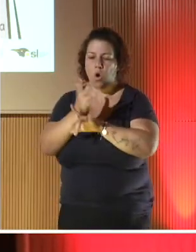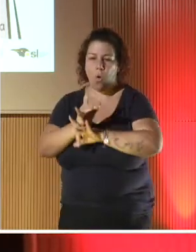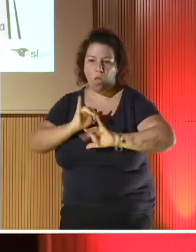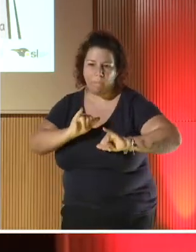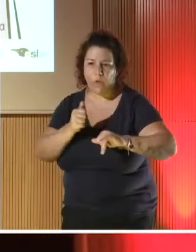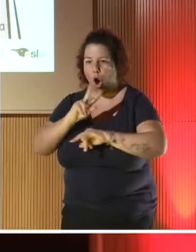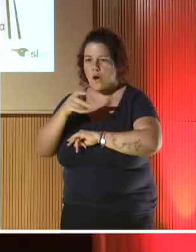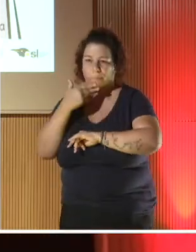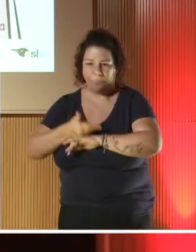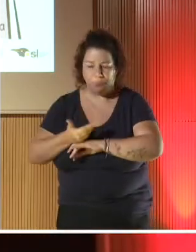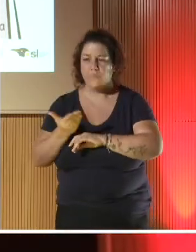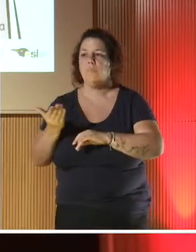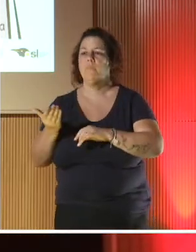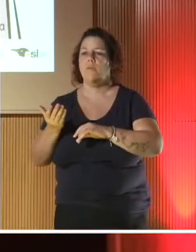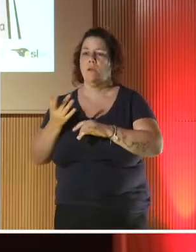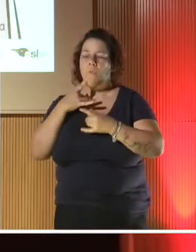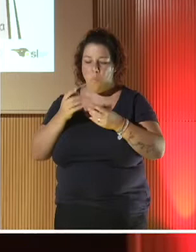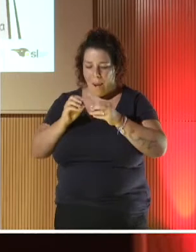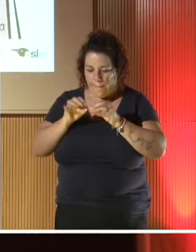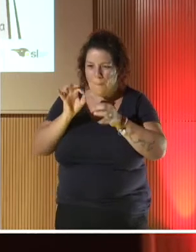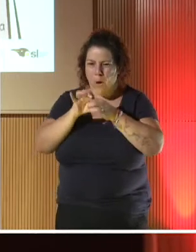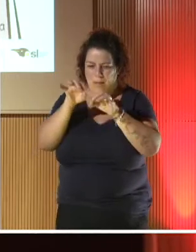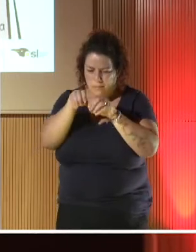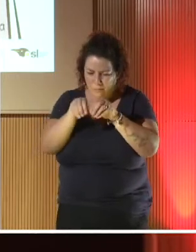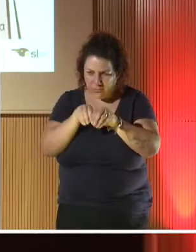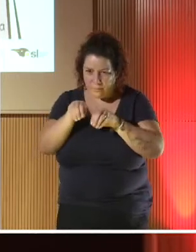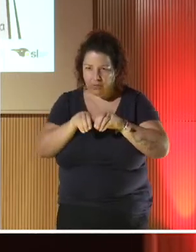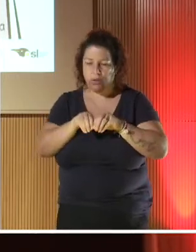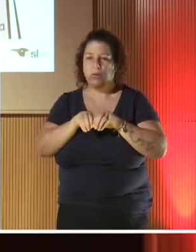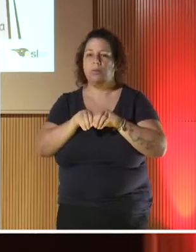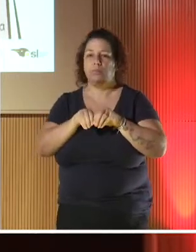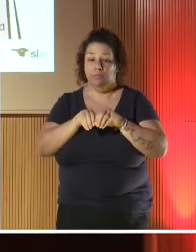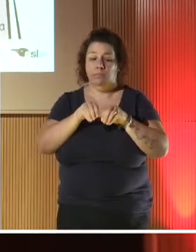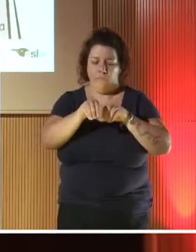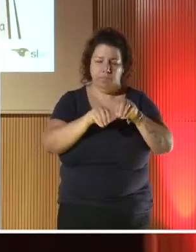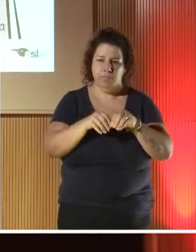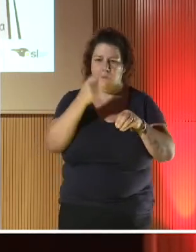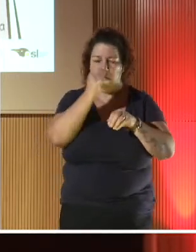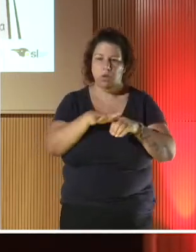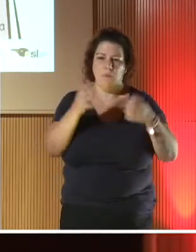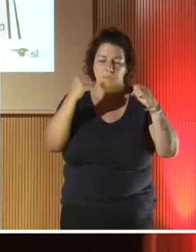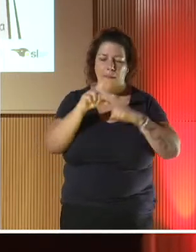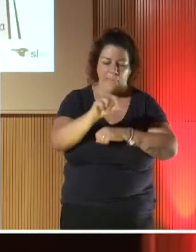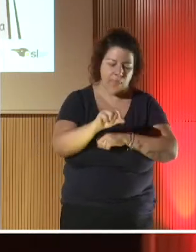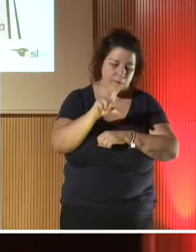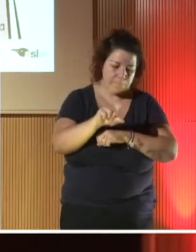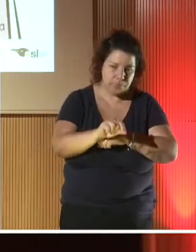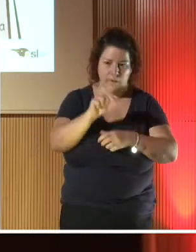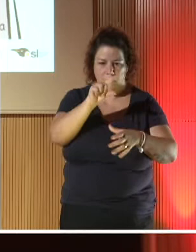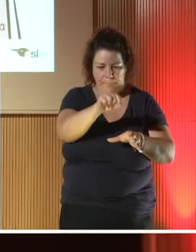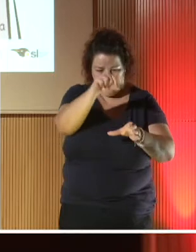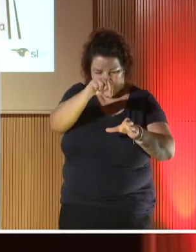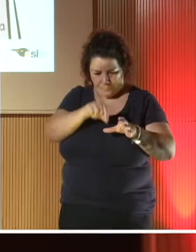algunos, otros menos. Hace encaje de bolitas, ¿vale? Y ahí está practicando la pinza, ¿verdad? Coge y lo mete,